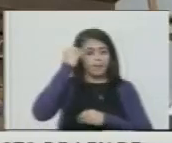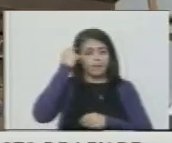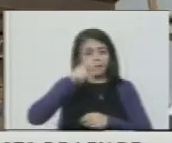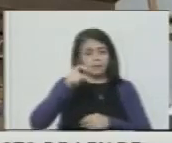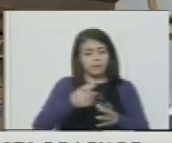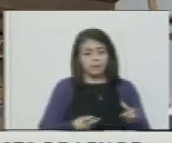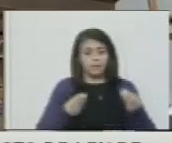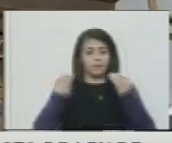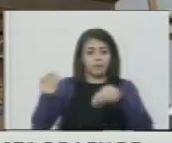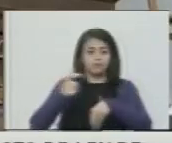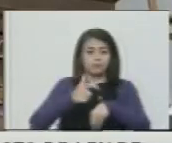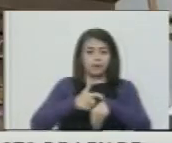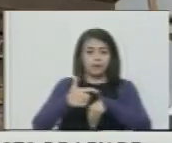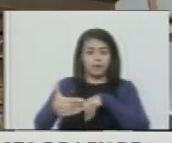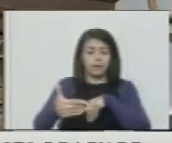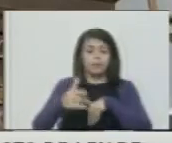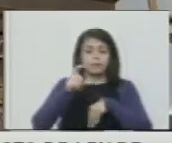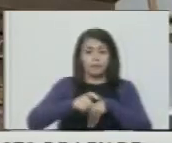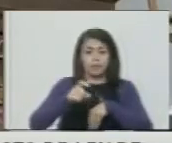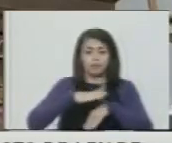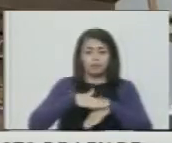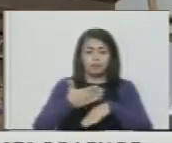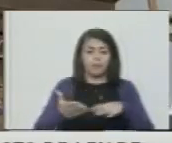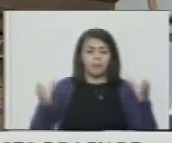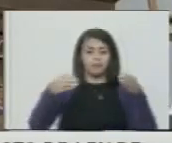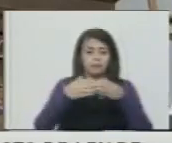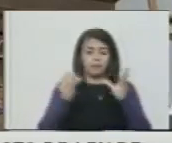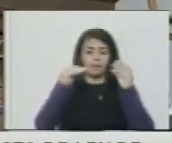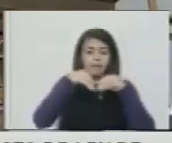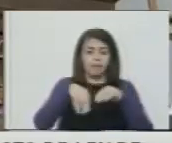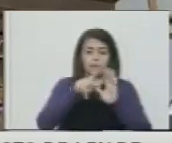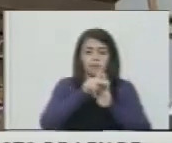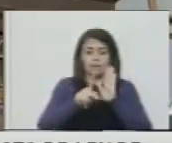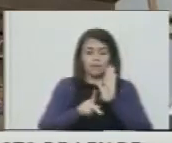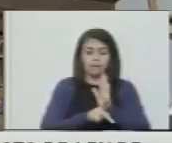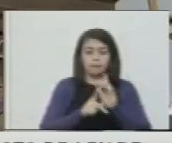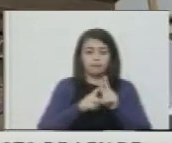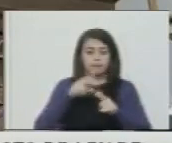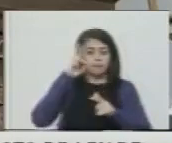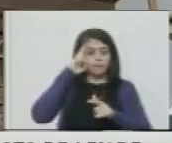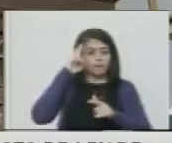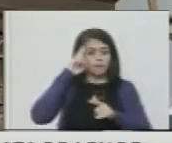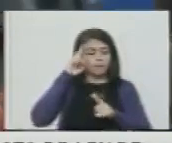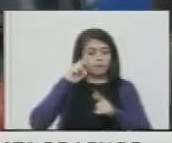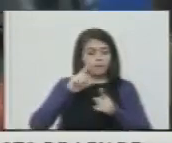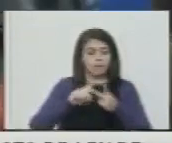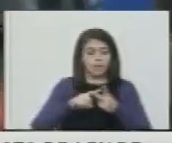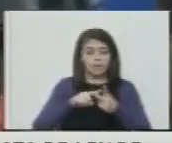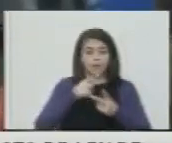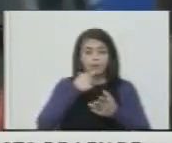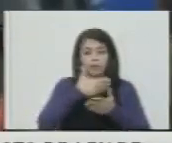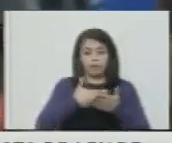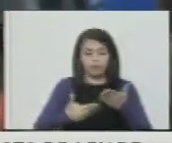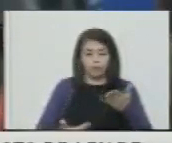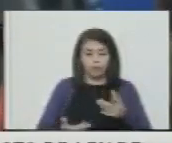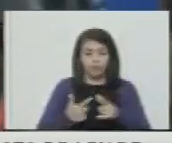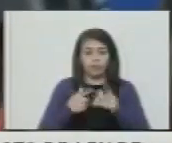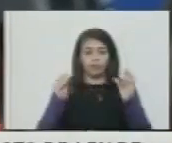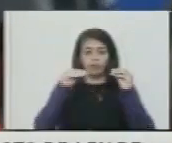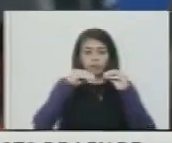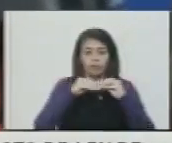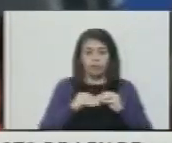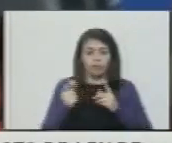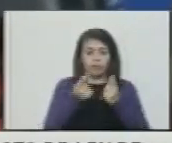considere necesaria en el lapso y formato requerido de conformidad con los principios de razonabilidad,